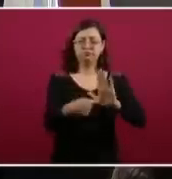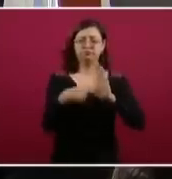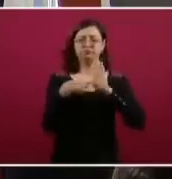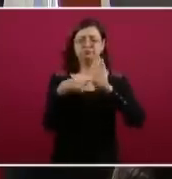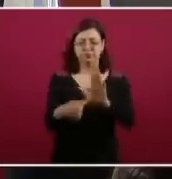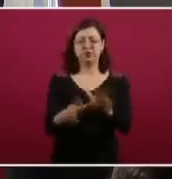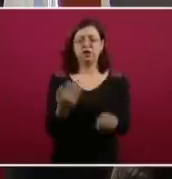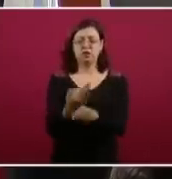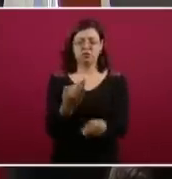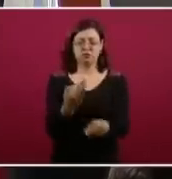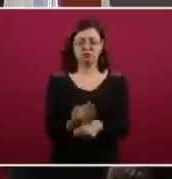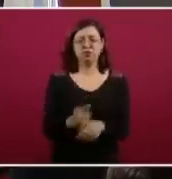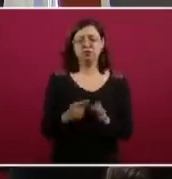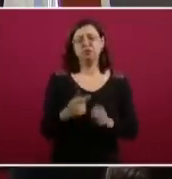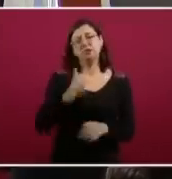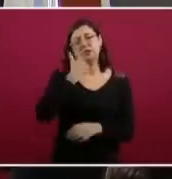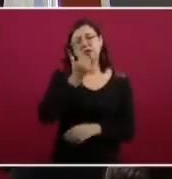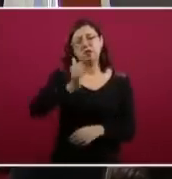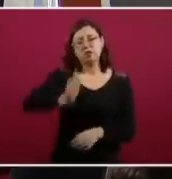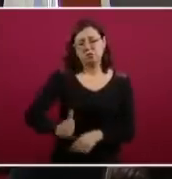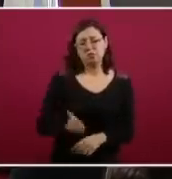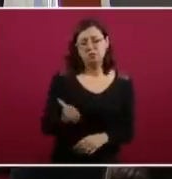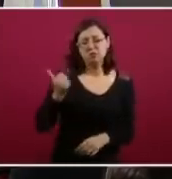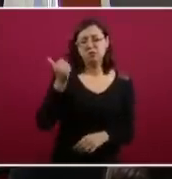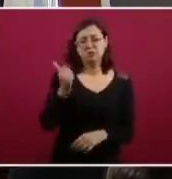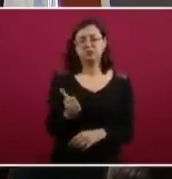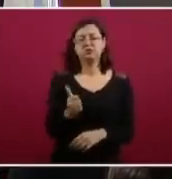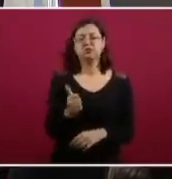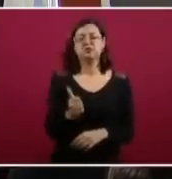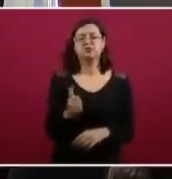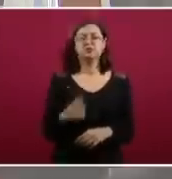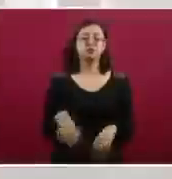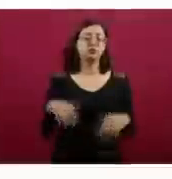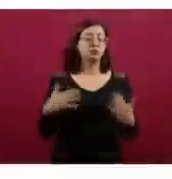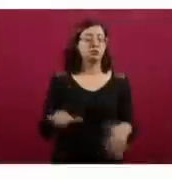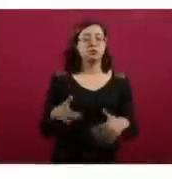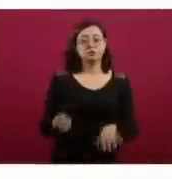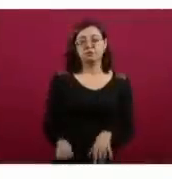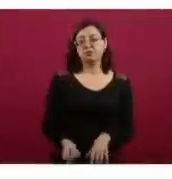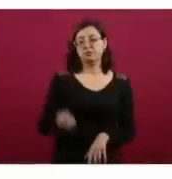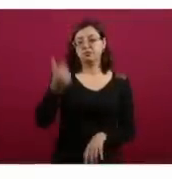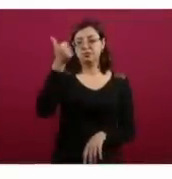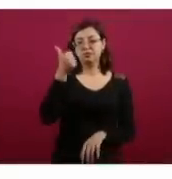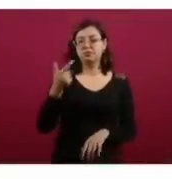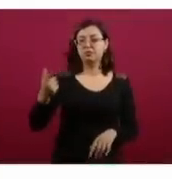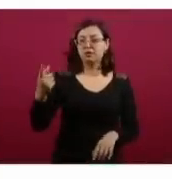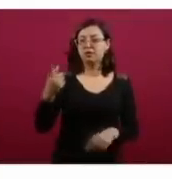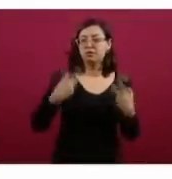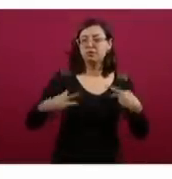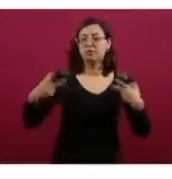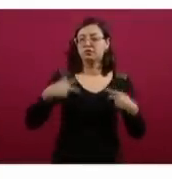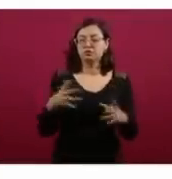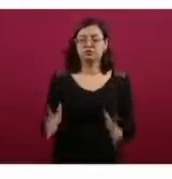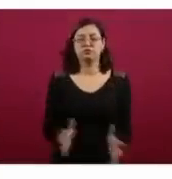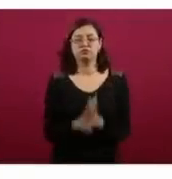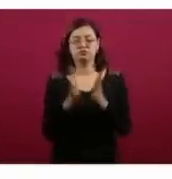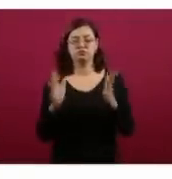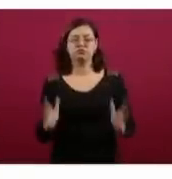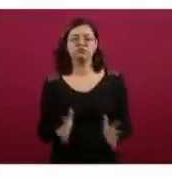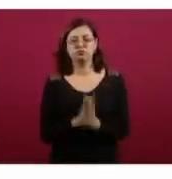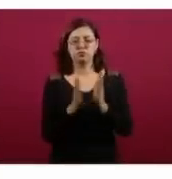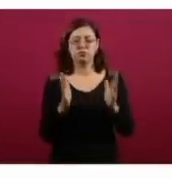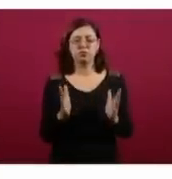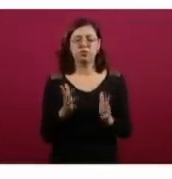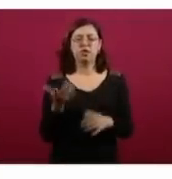quiero aprovechar este espacio para informar sobre el ejercicio inédito de democracia participativa a la que hacía